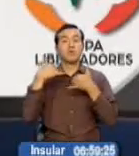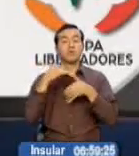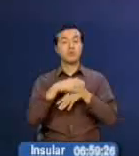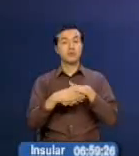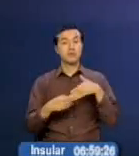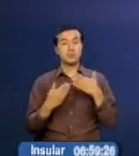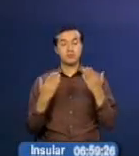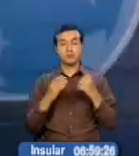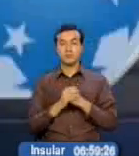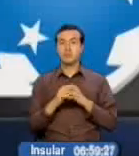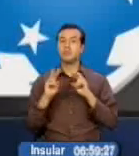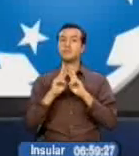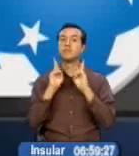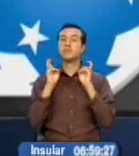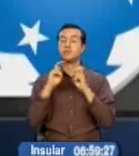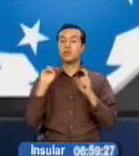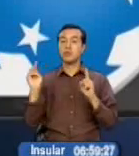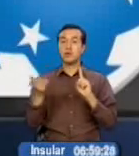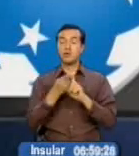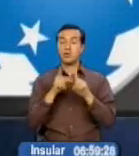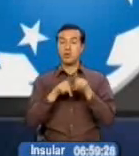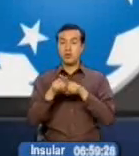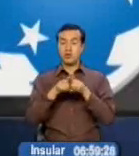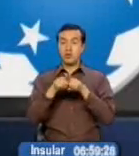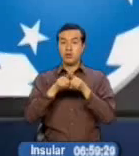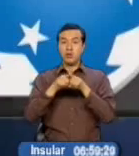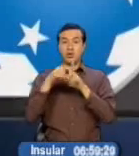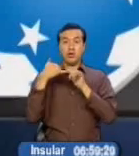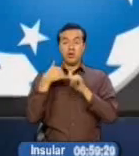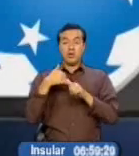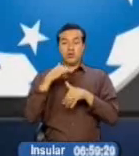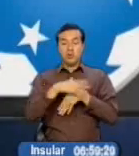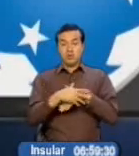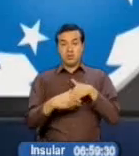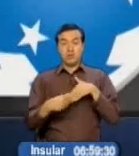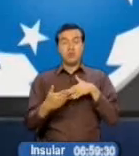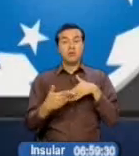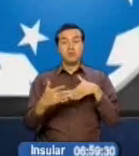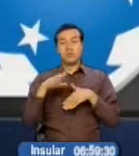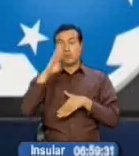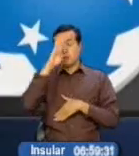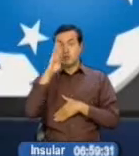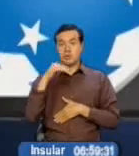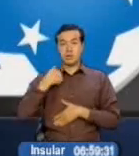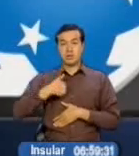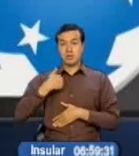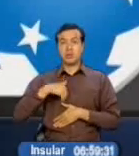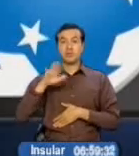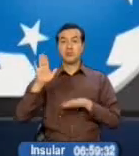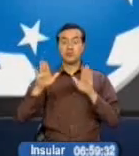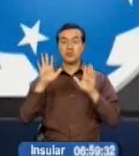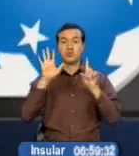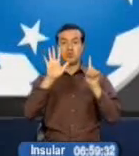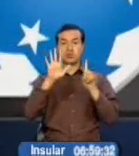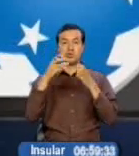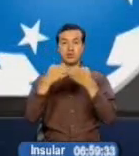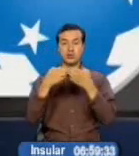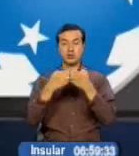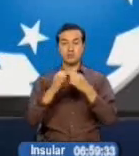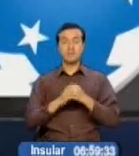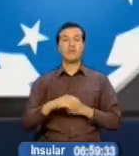Sudamericana. En lo que respecta a la segunda competición a nivel de clubes de Sudamérica, Brasil y Argentina tendrían 6